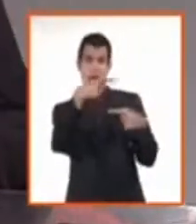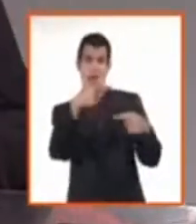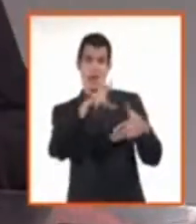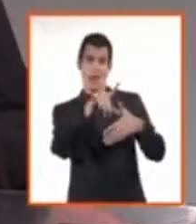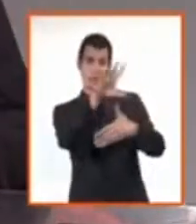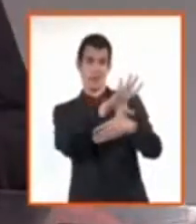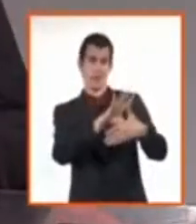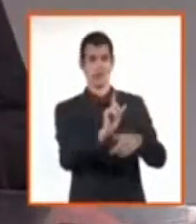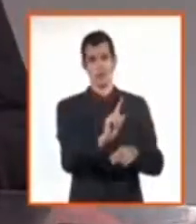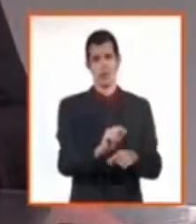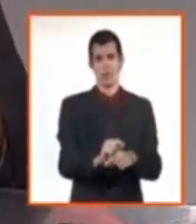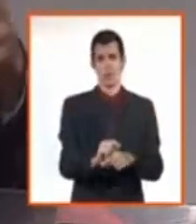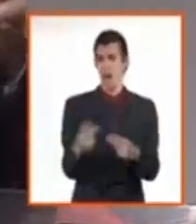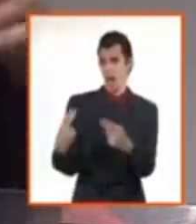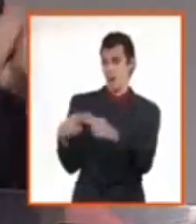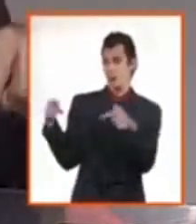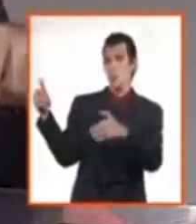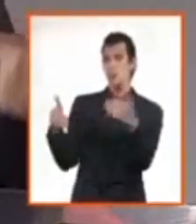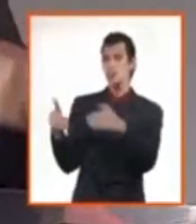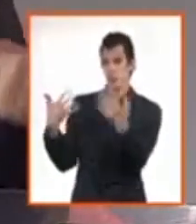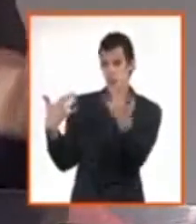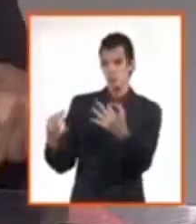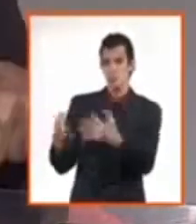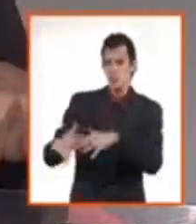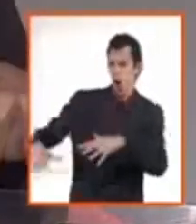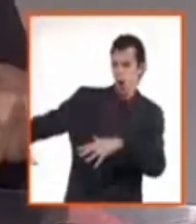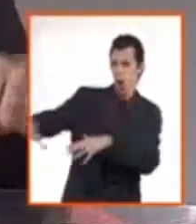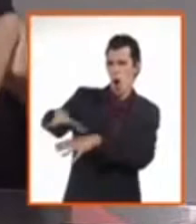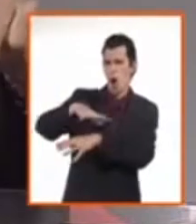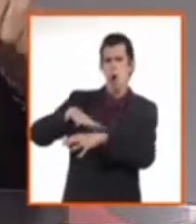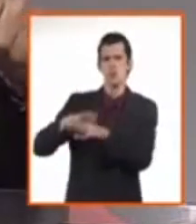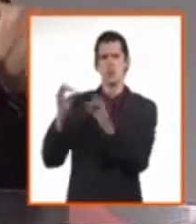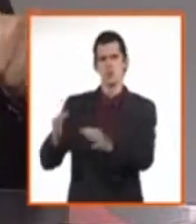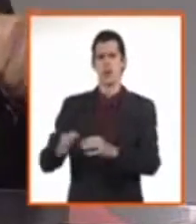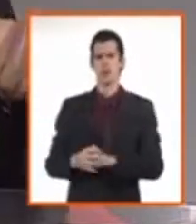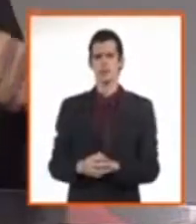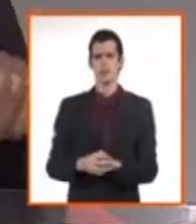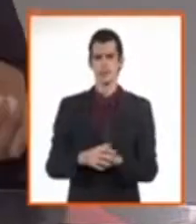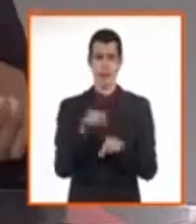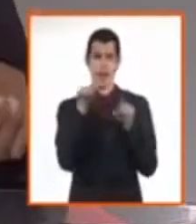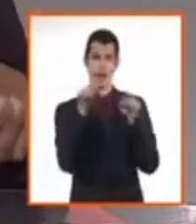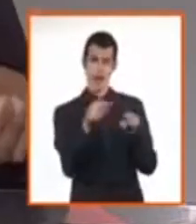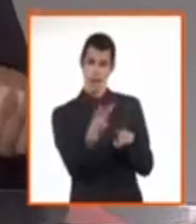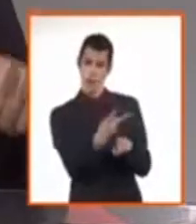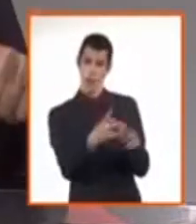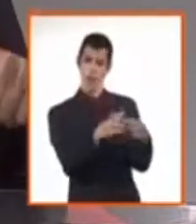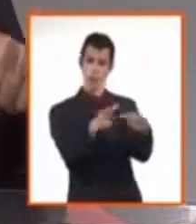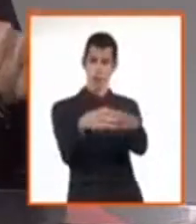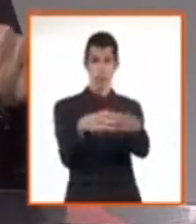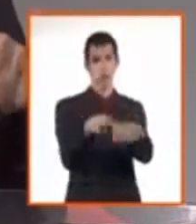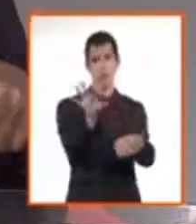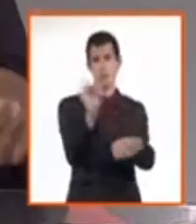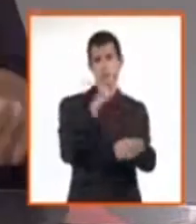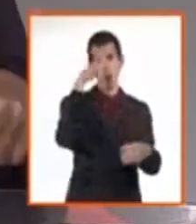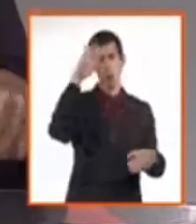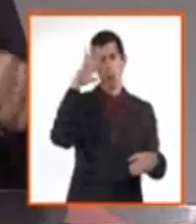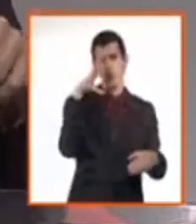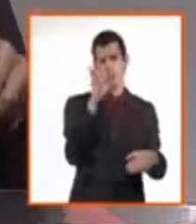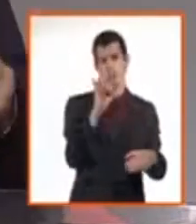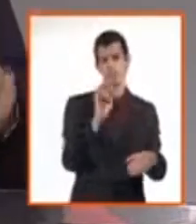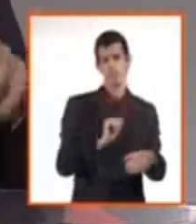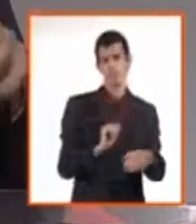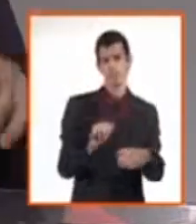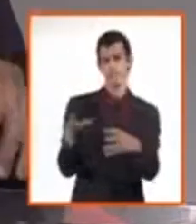resto de estas reuniones y email y creo que es muy meritorio que haya sido en eeuu porque demostró muchas